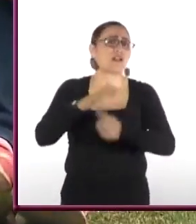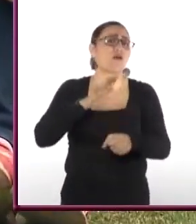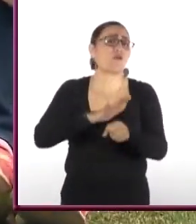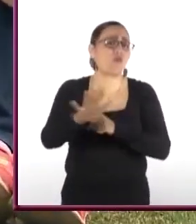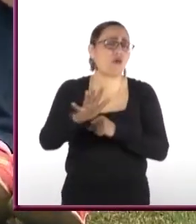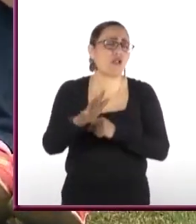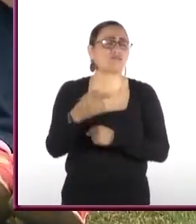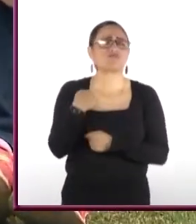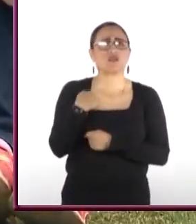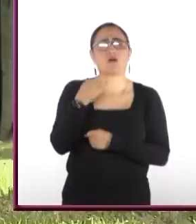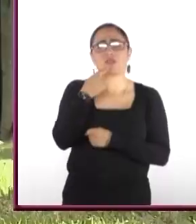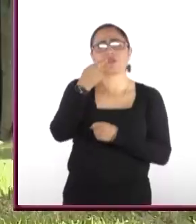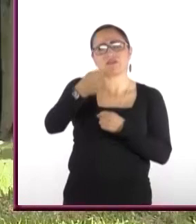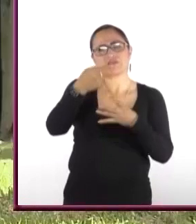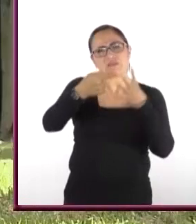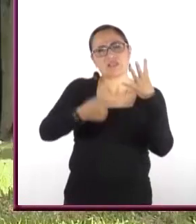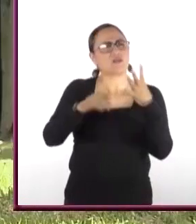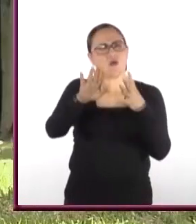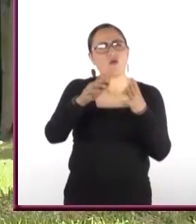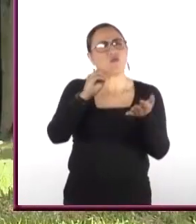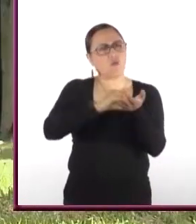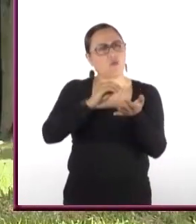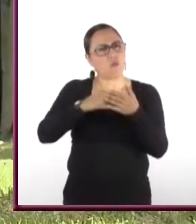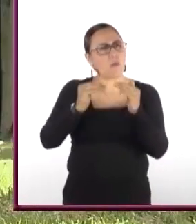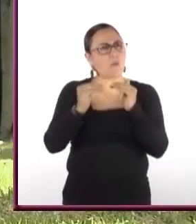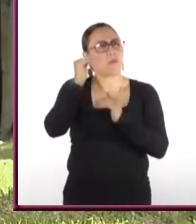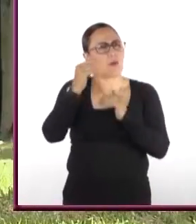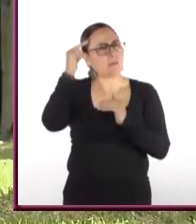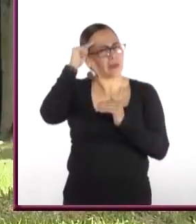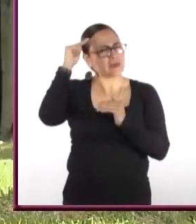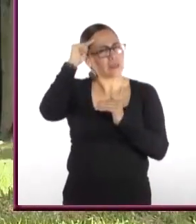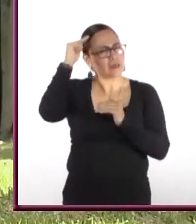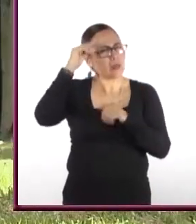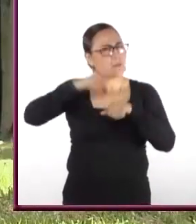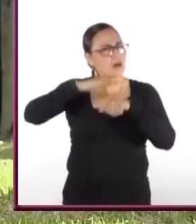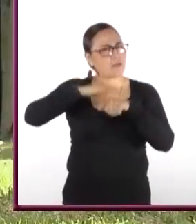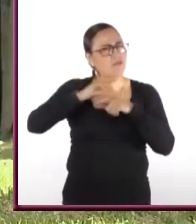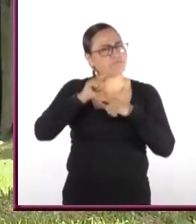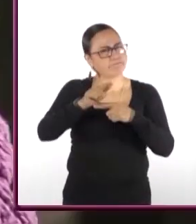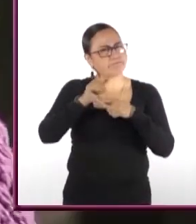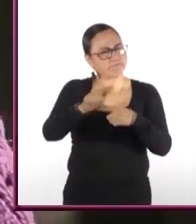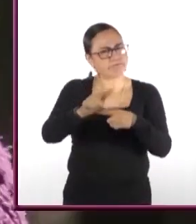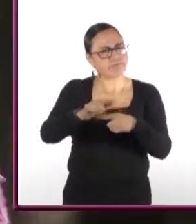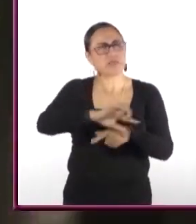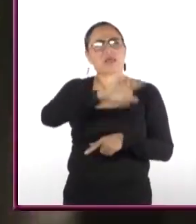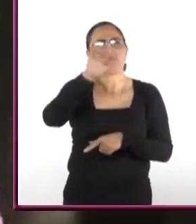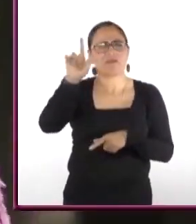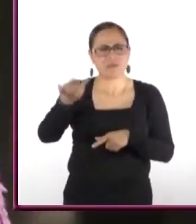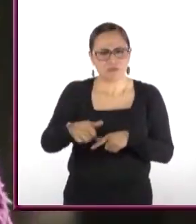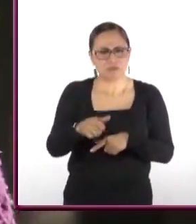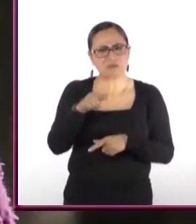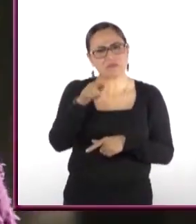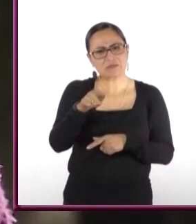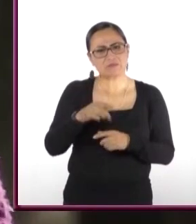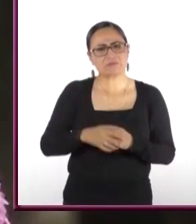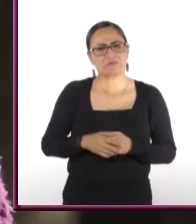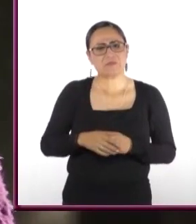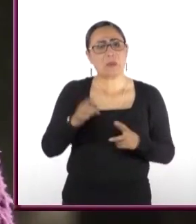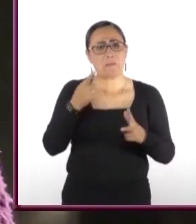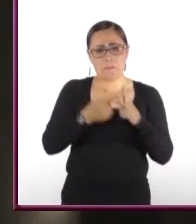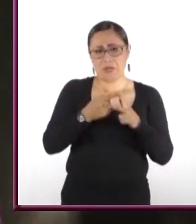entonces yo iba diciendo cosas y él decía, sigue pensando. Entonces, después de muchas... Ya cuando, como las